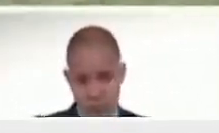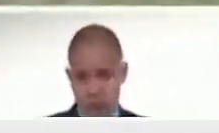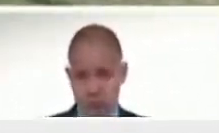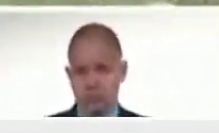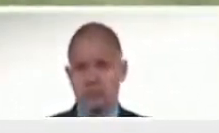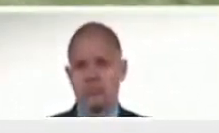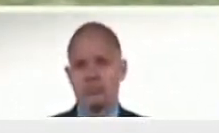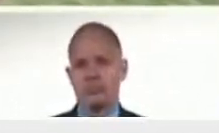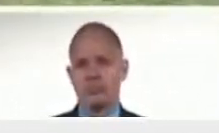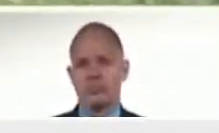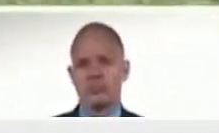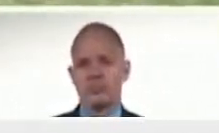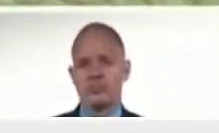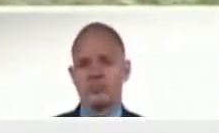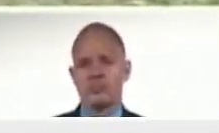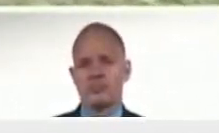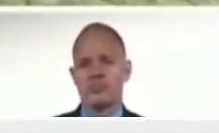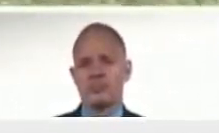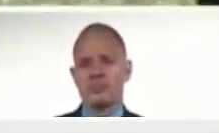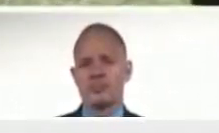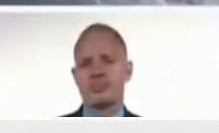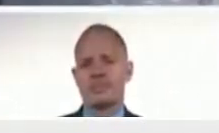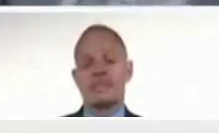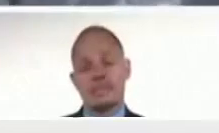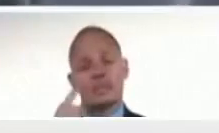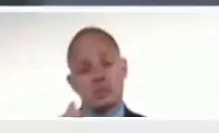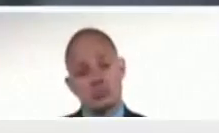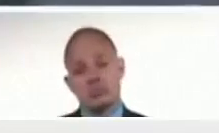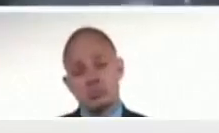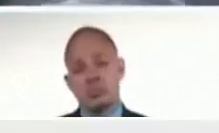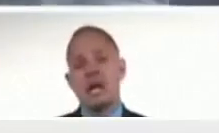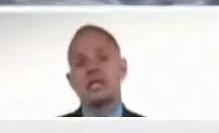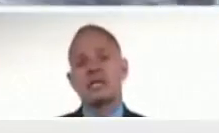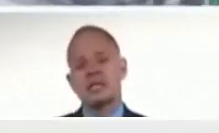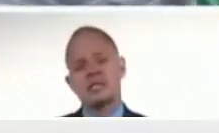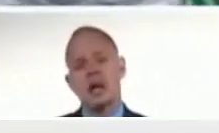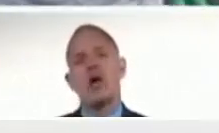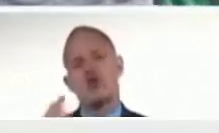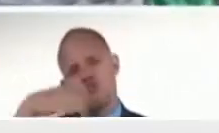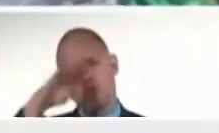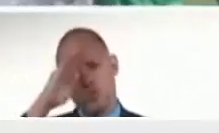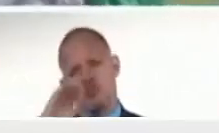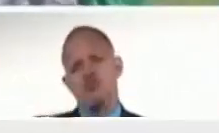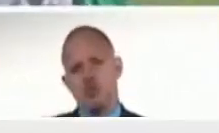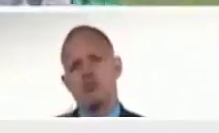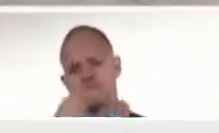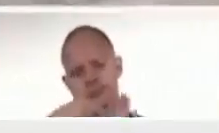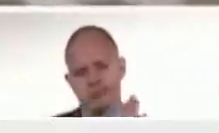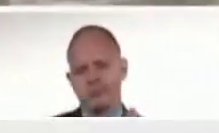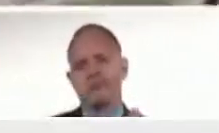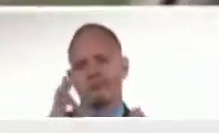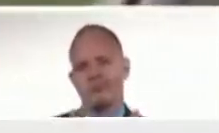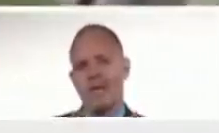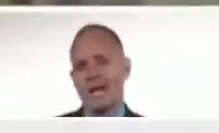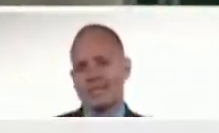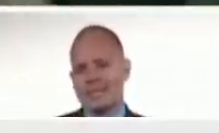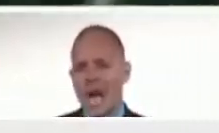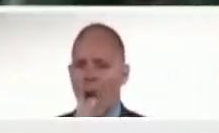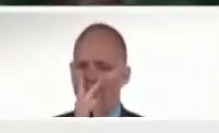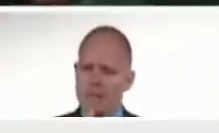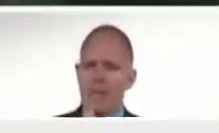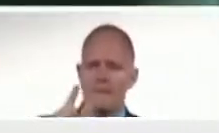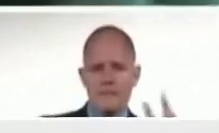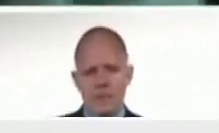eeuu por motivos que hasta ahora se desconocen este va a llevar con todo un que desviar totalmente su camino hasta llegar